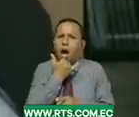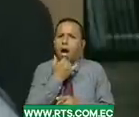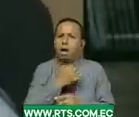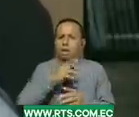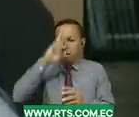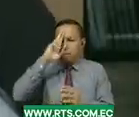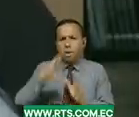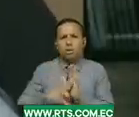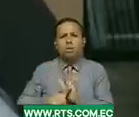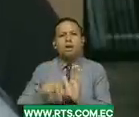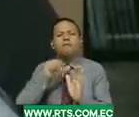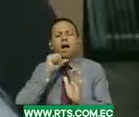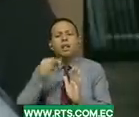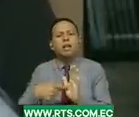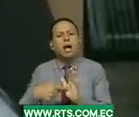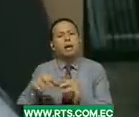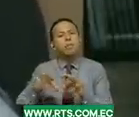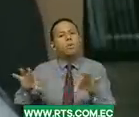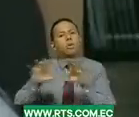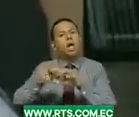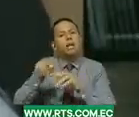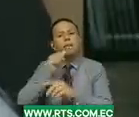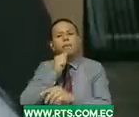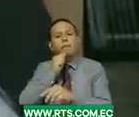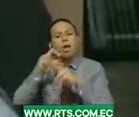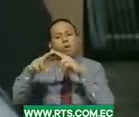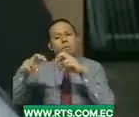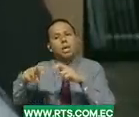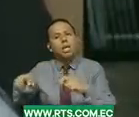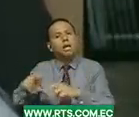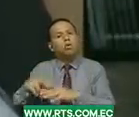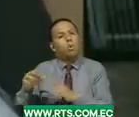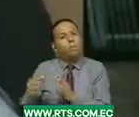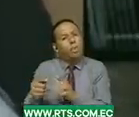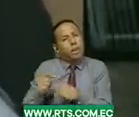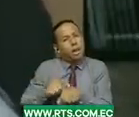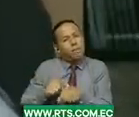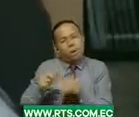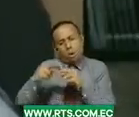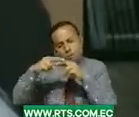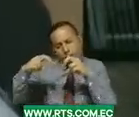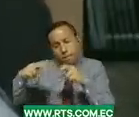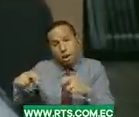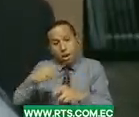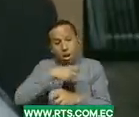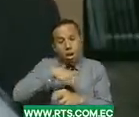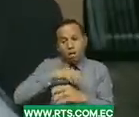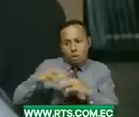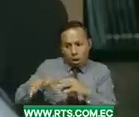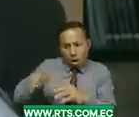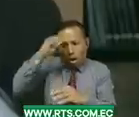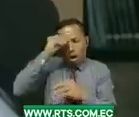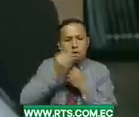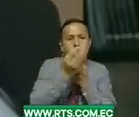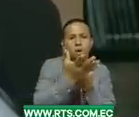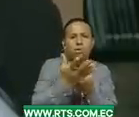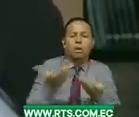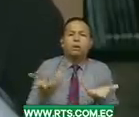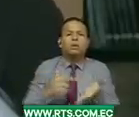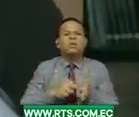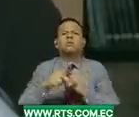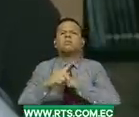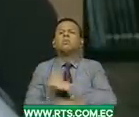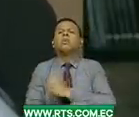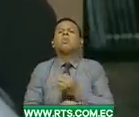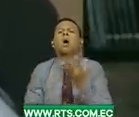la investigación previa. ¿Y la sanción cuál podría ser para aquel comunicador que incumpla con eso? La sanción es una pena privativa de libertad. ¿De